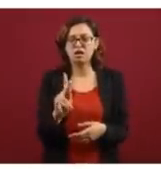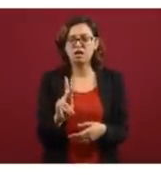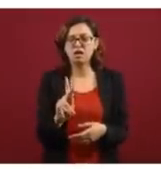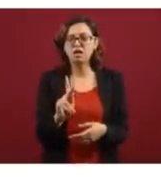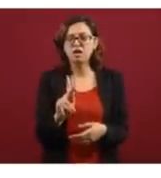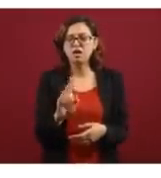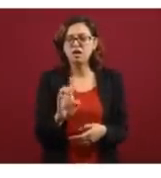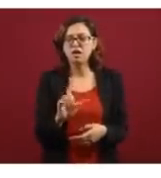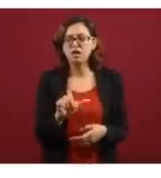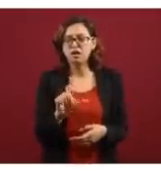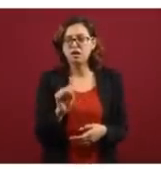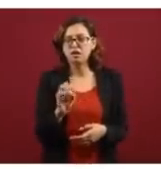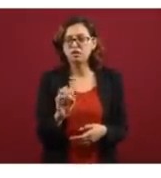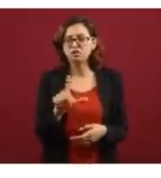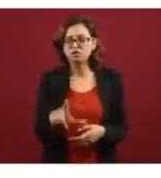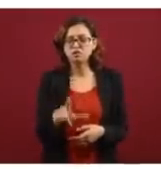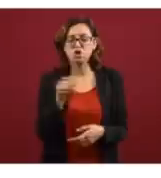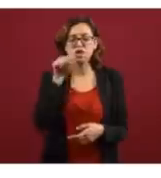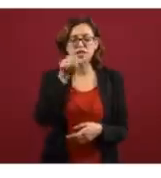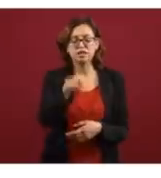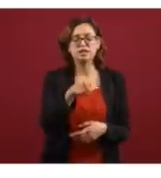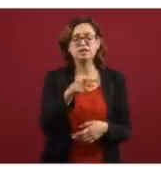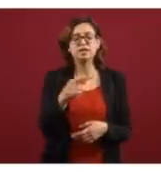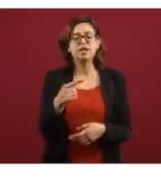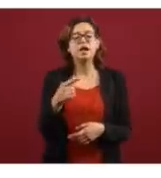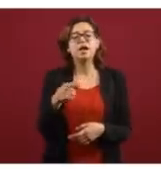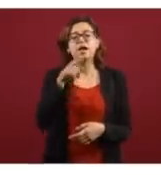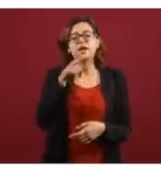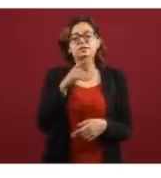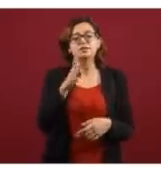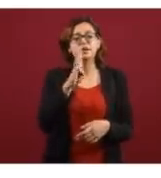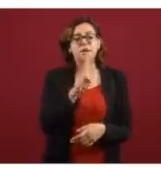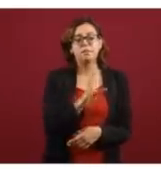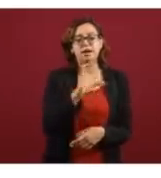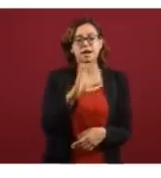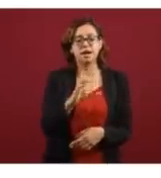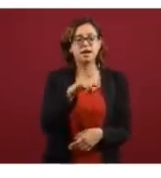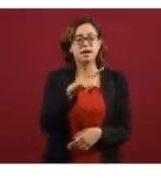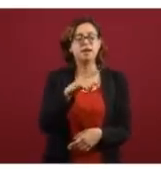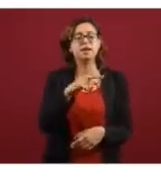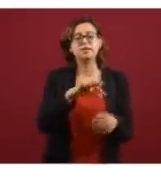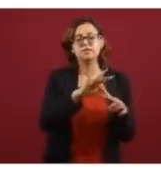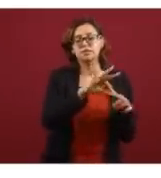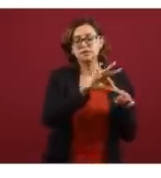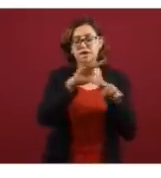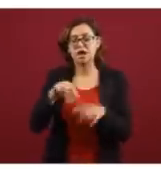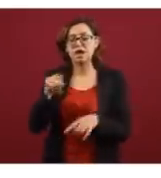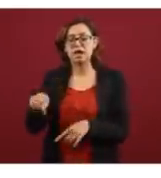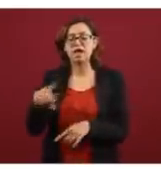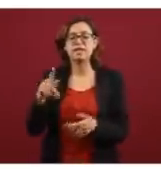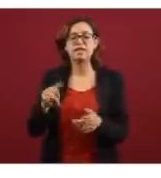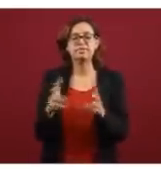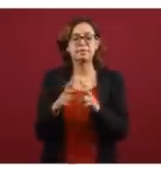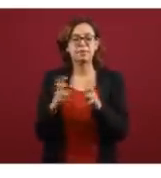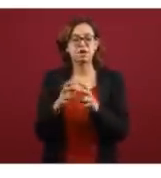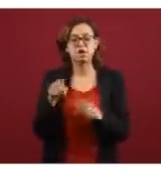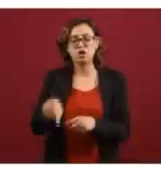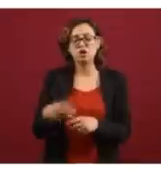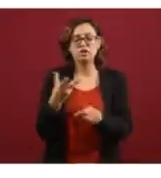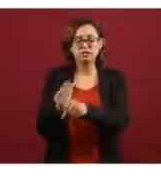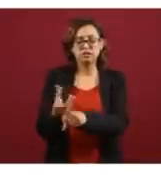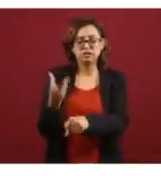desde Ensenada, Baja California. Hoy actualmente se encuentra en el astillero de Marina, ahí en Tampico. Se está rehabilitando